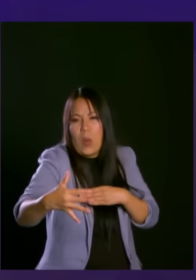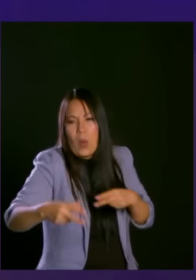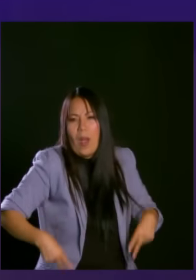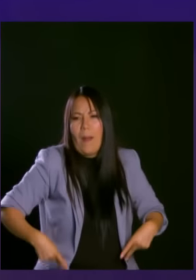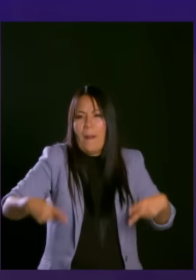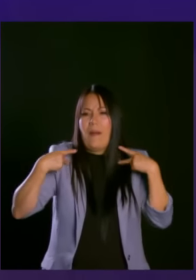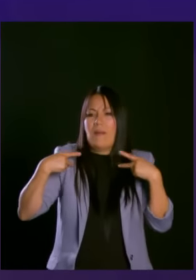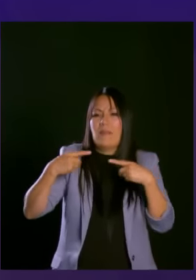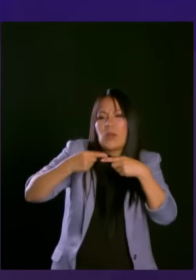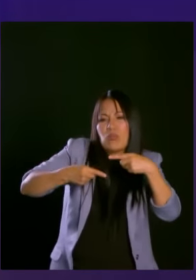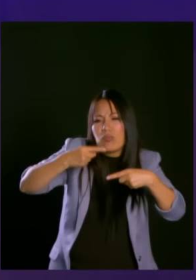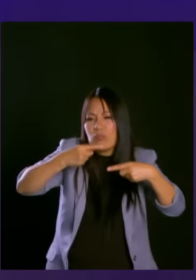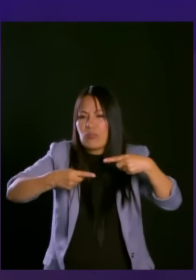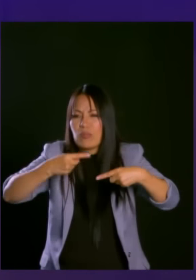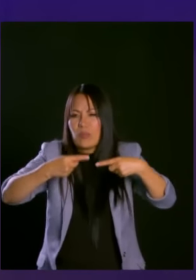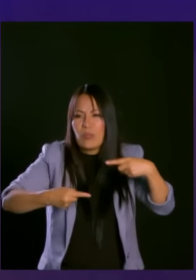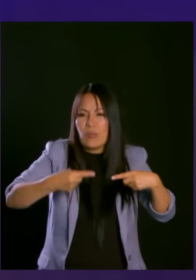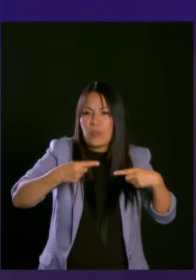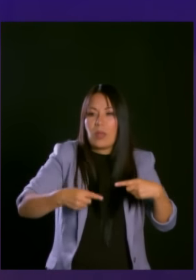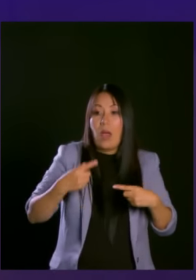frente.